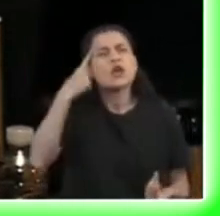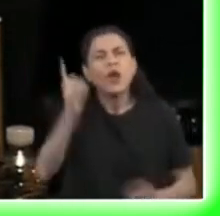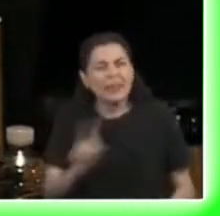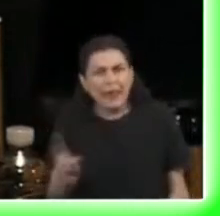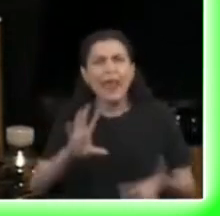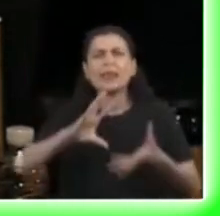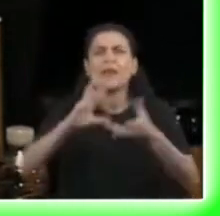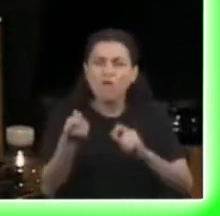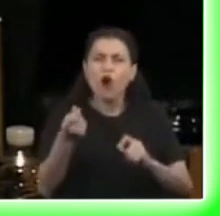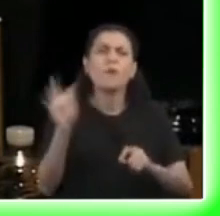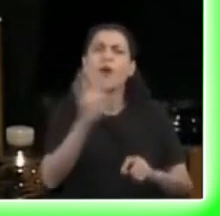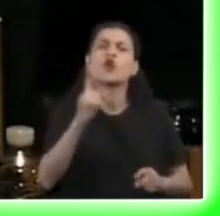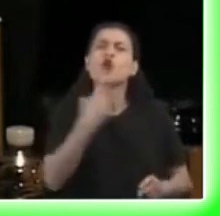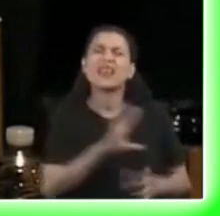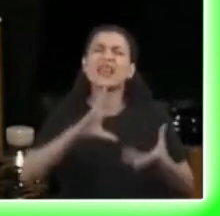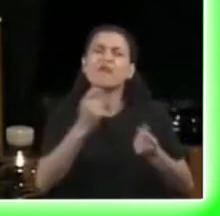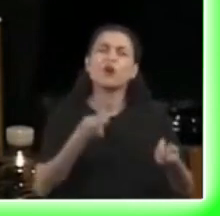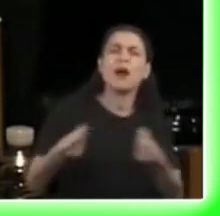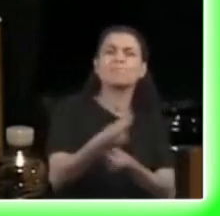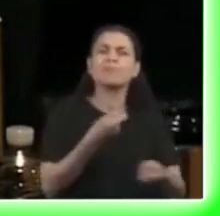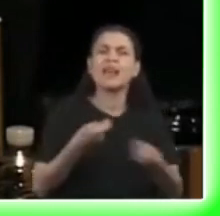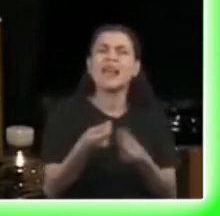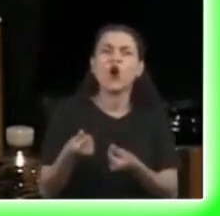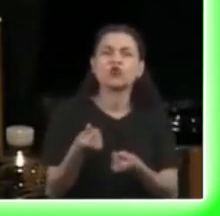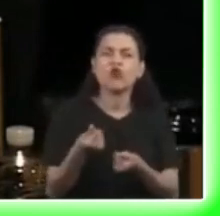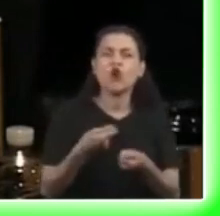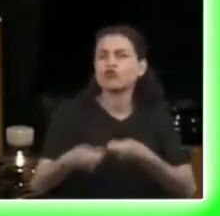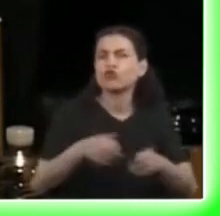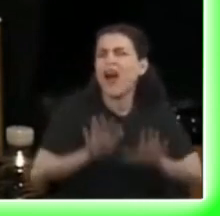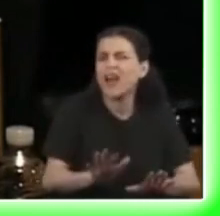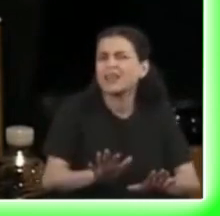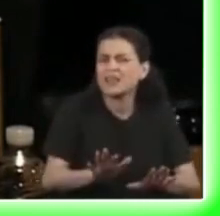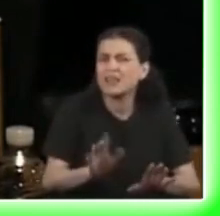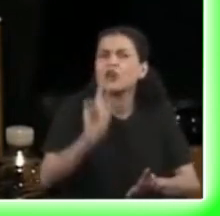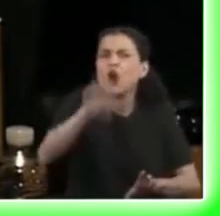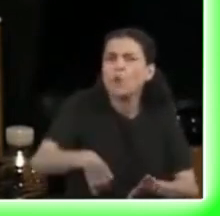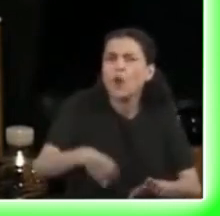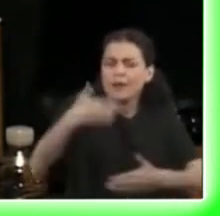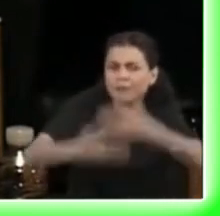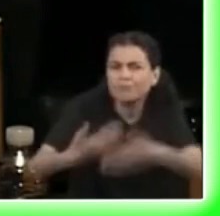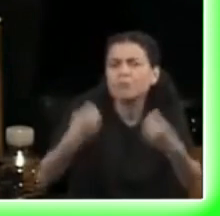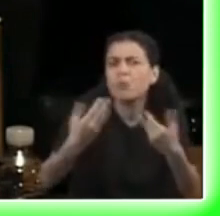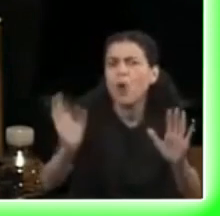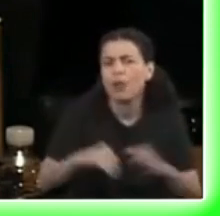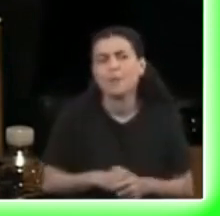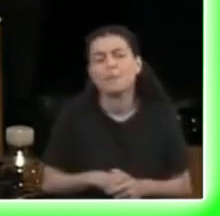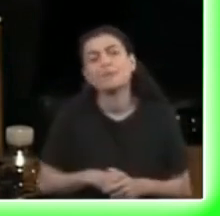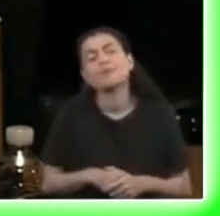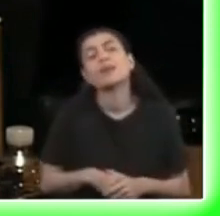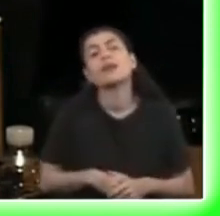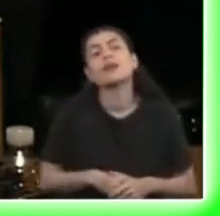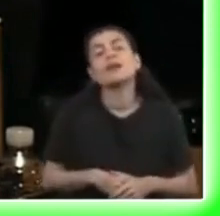de negocio. Pero bueno, esa es otra discusión. Durante los primeros 125 años de este